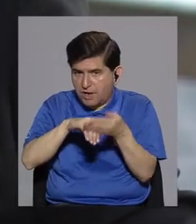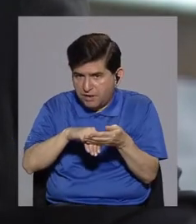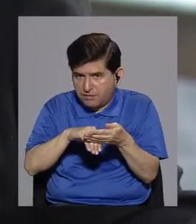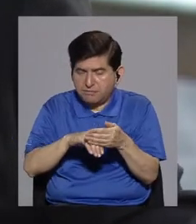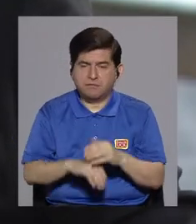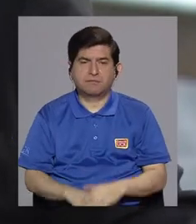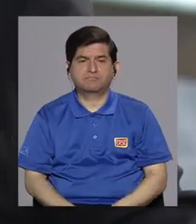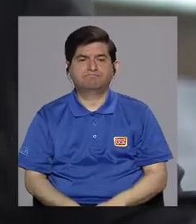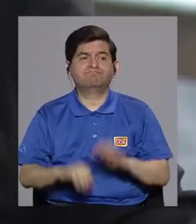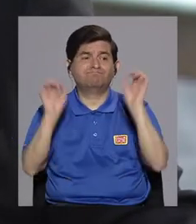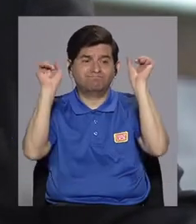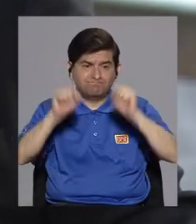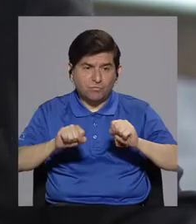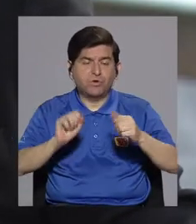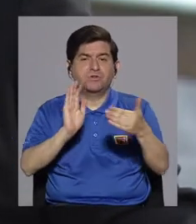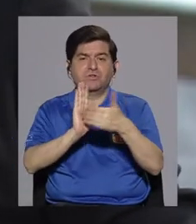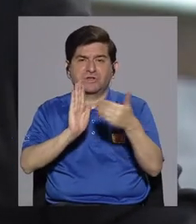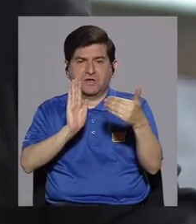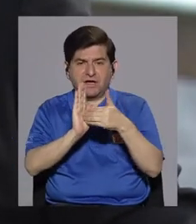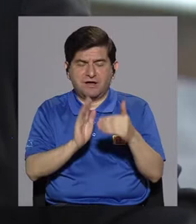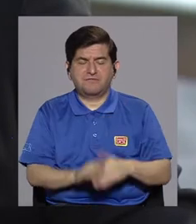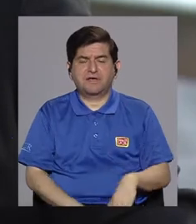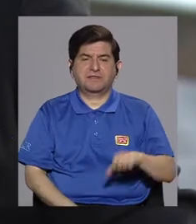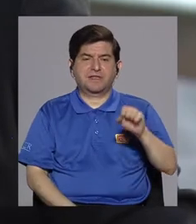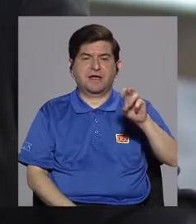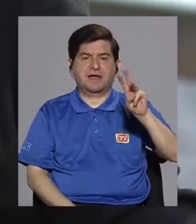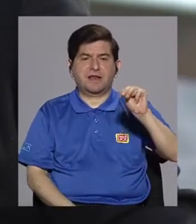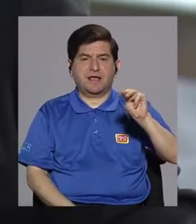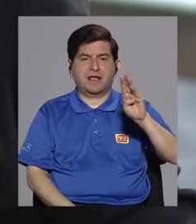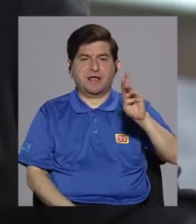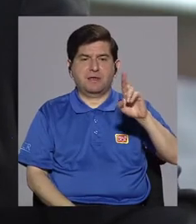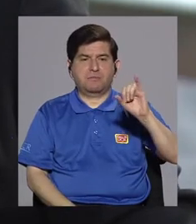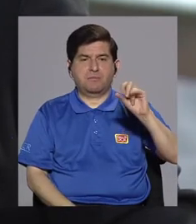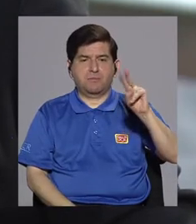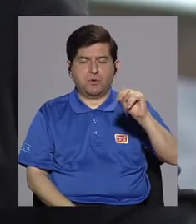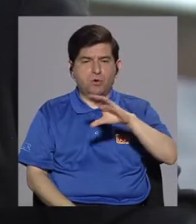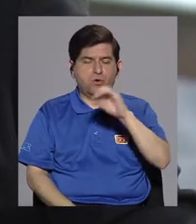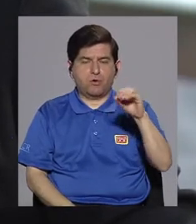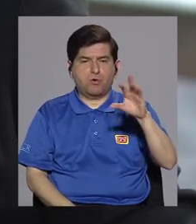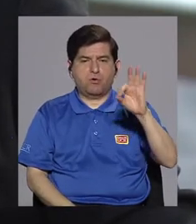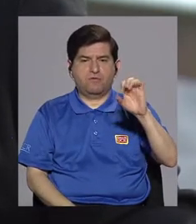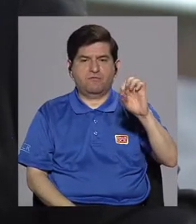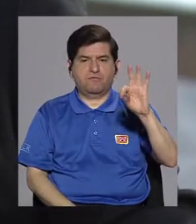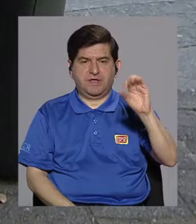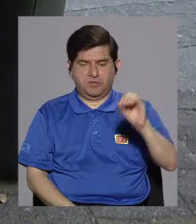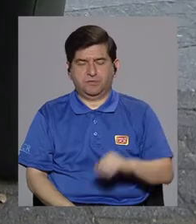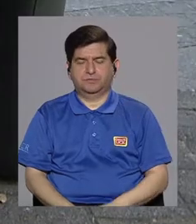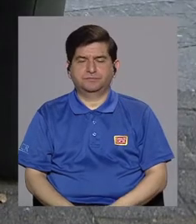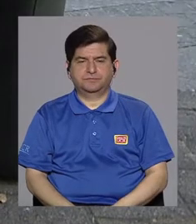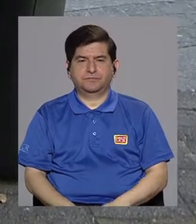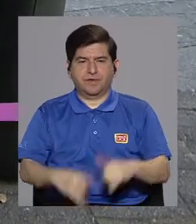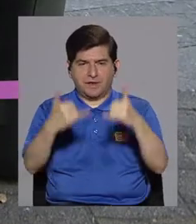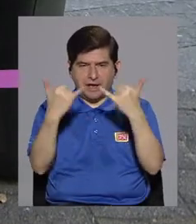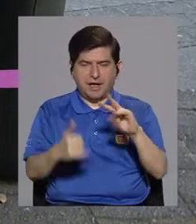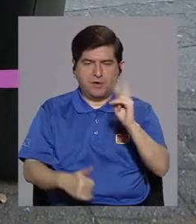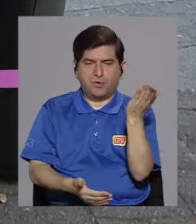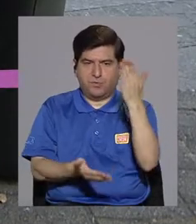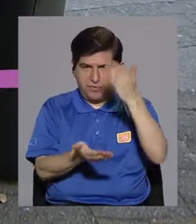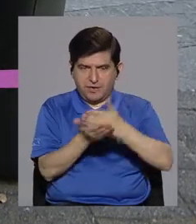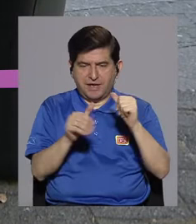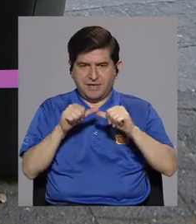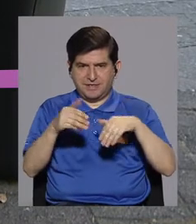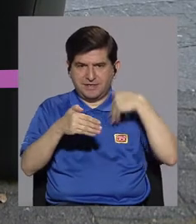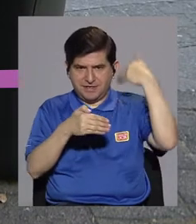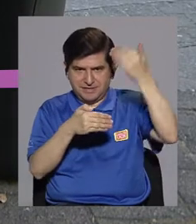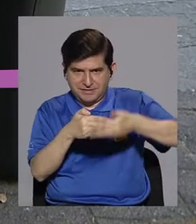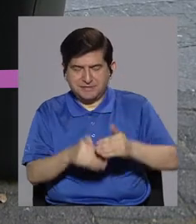embarazada, puede llegar a afectar el embrión, puede llegar a afectar al feto que está en desarrollo. Vamos a hacer un segundo corte,